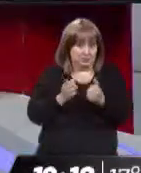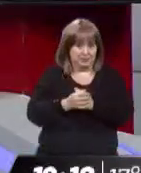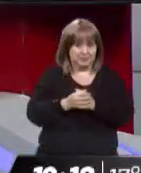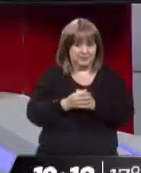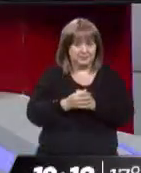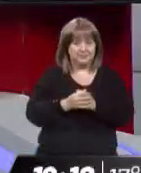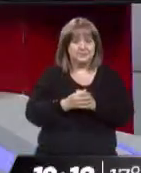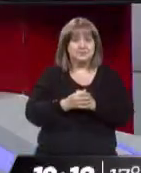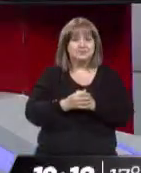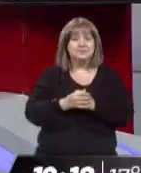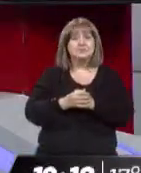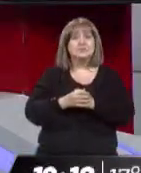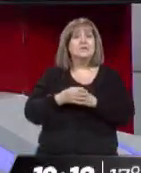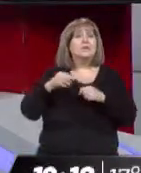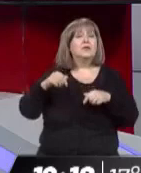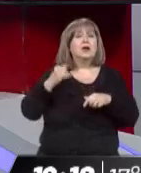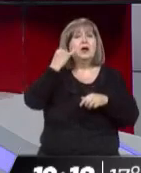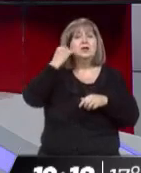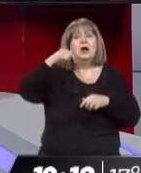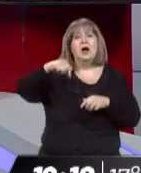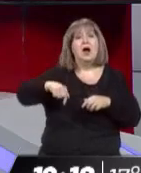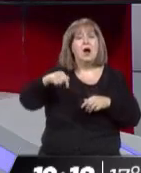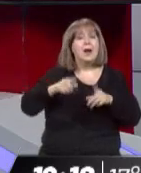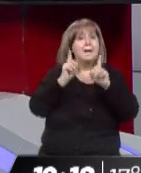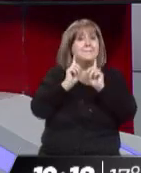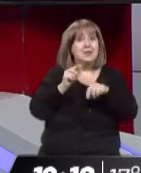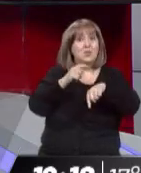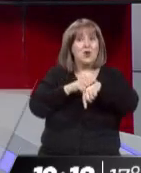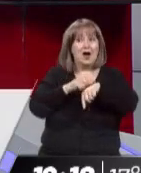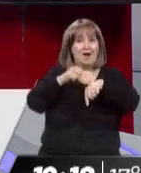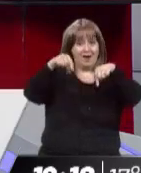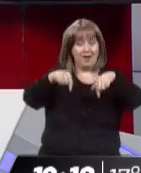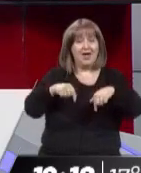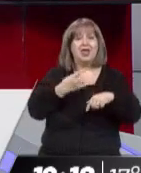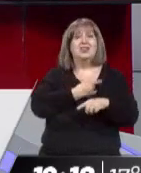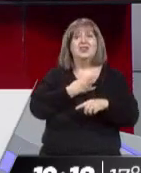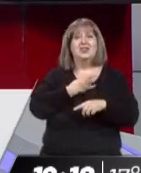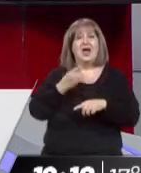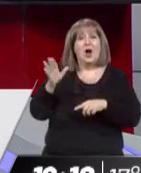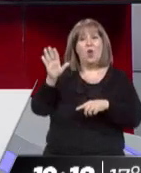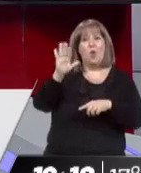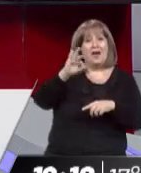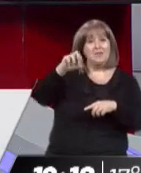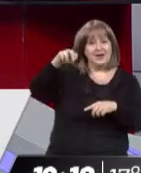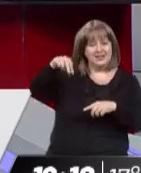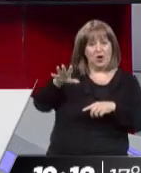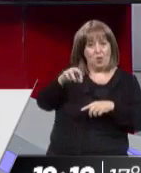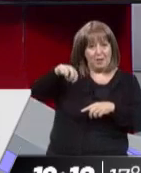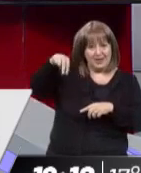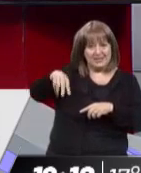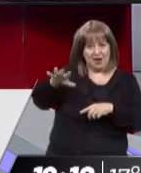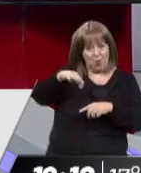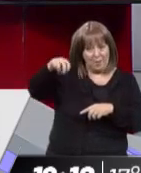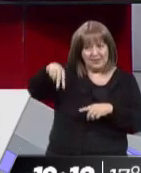Bueno, y se está desarrollando justamente en estos momentos en el Salón Báltico, allí en el departamento Guaymallén, el acto oficial, podríamos decir,